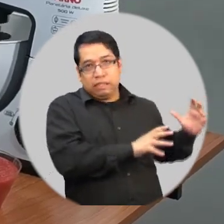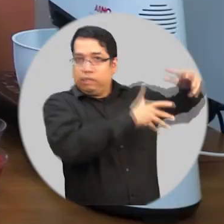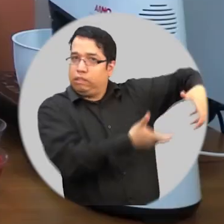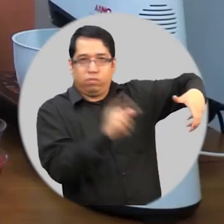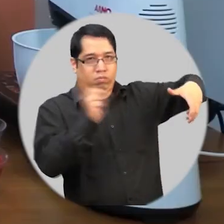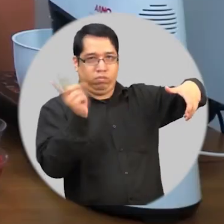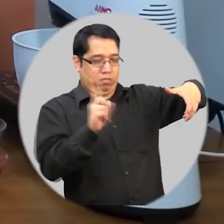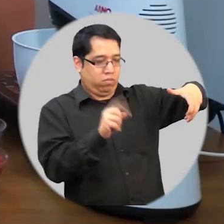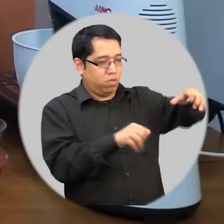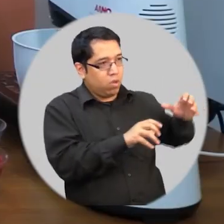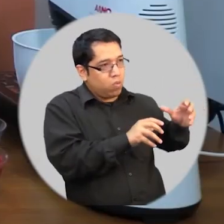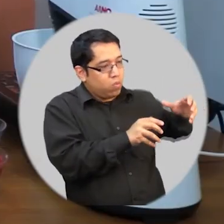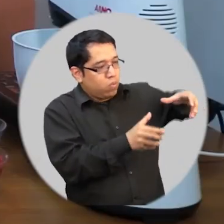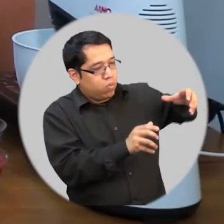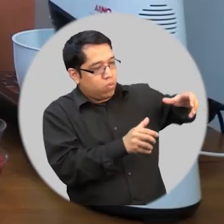hasta agregar todo.